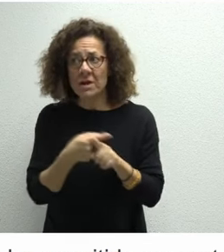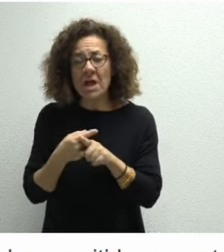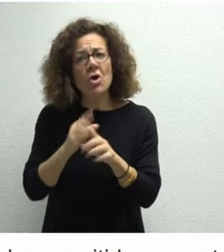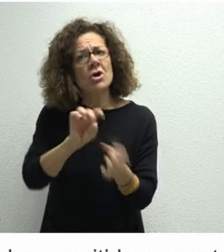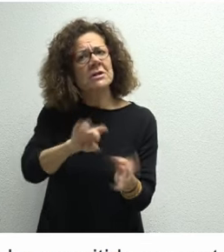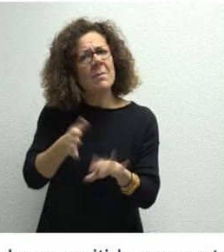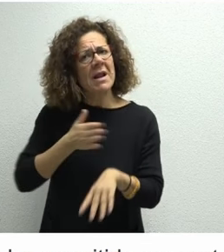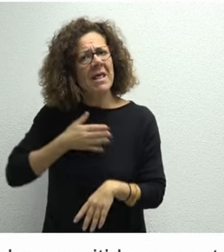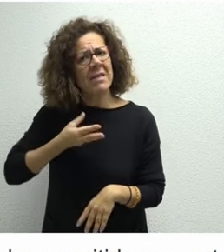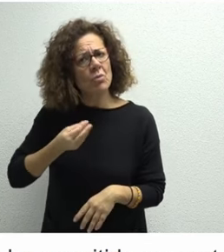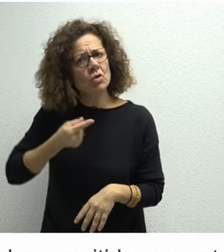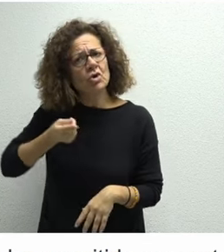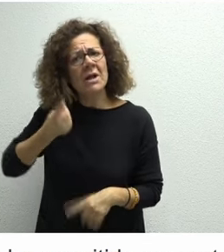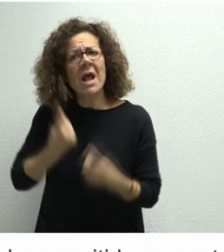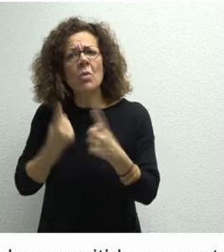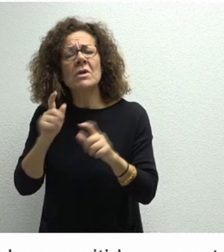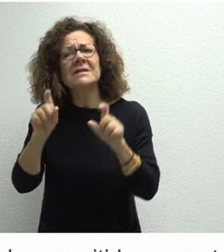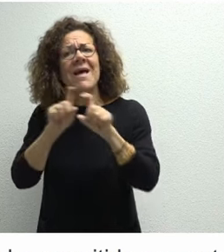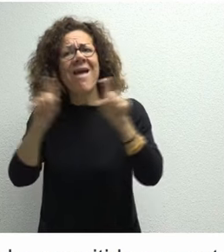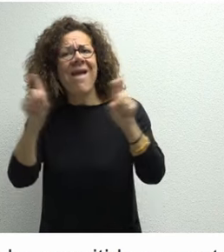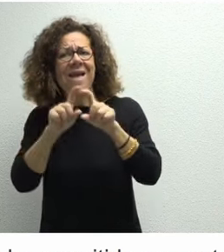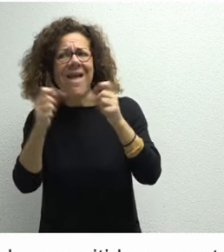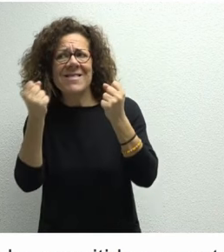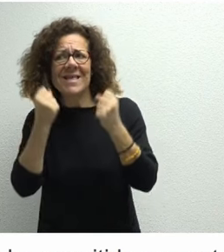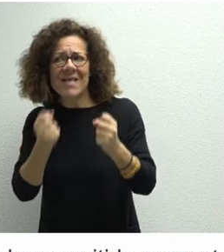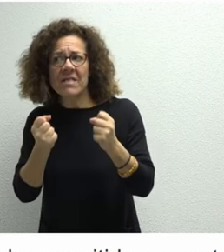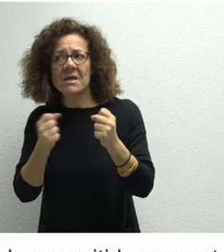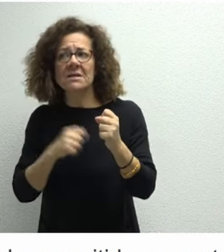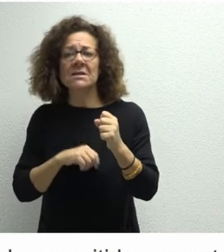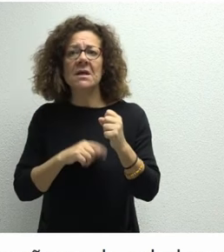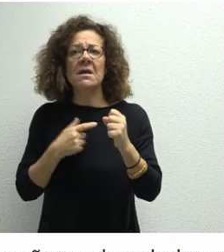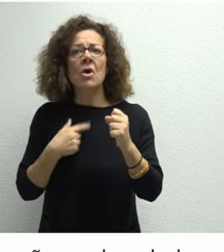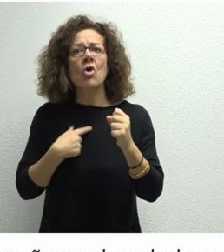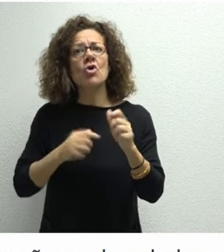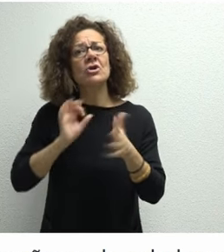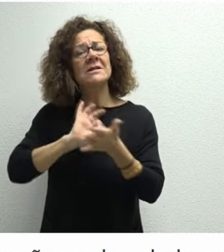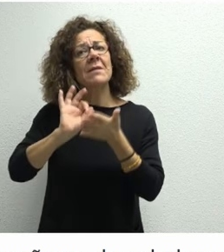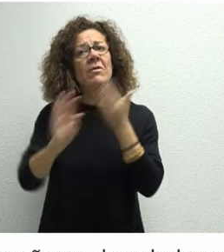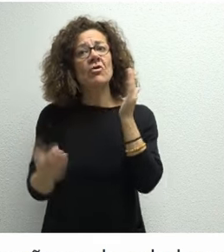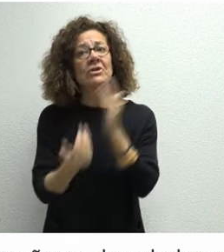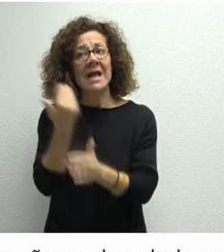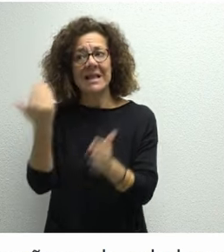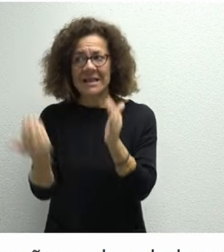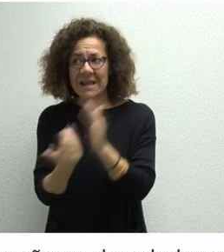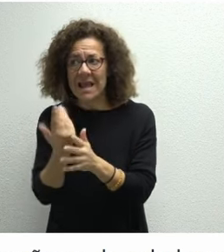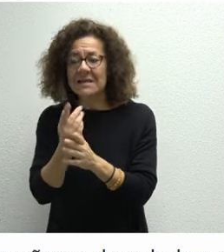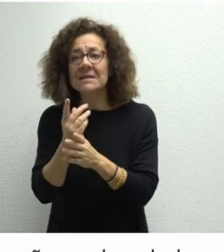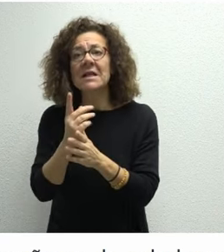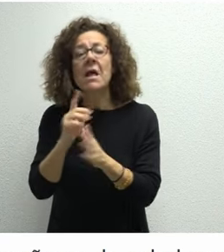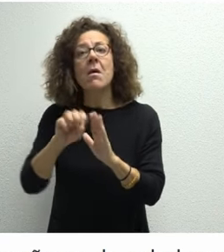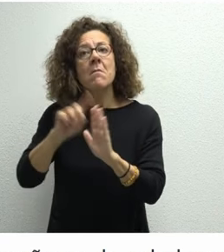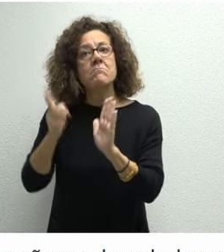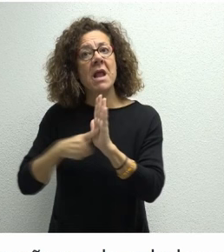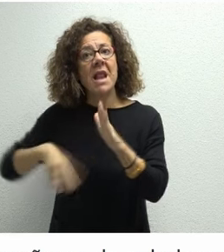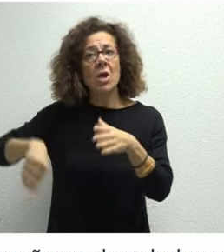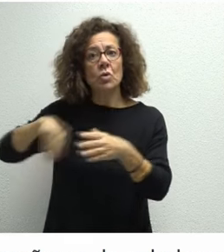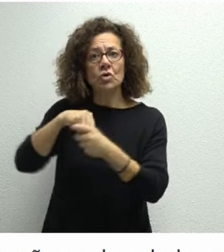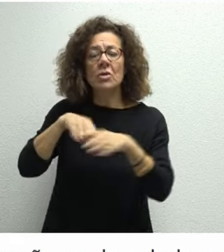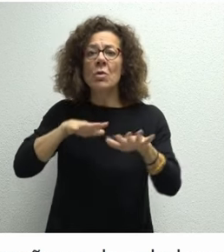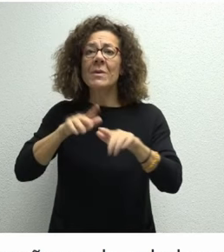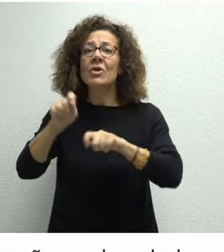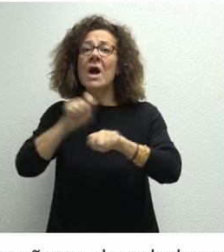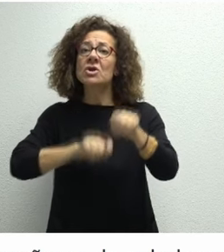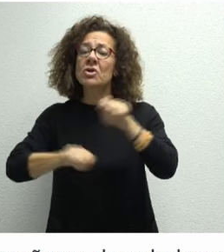parece mucho a lo que algunas entidades eh eh con servicios de día desde plena inclusión del movimiento asociativo